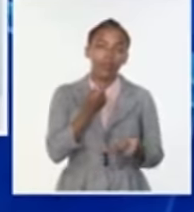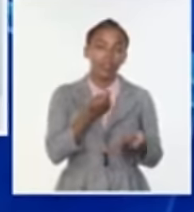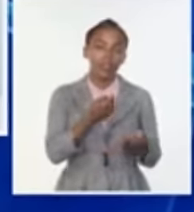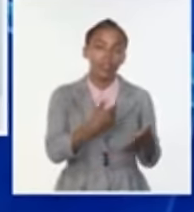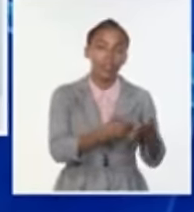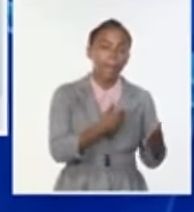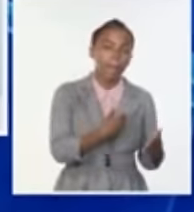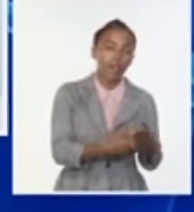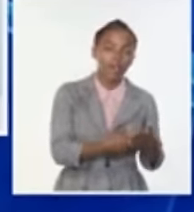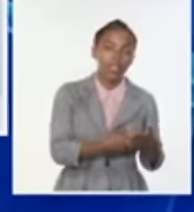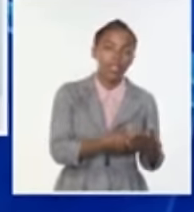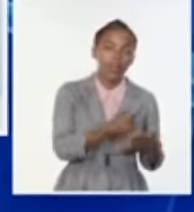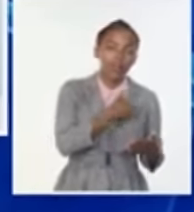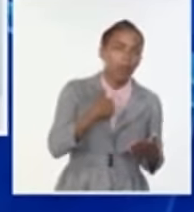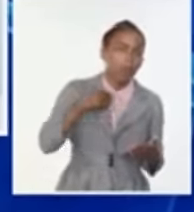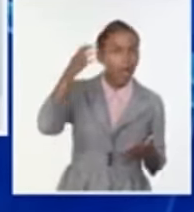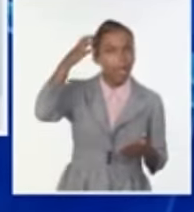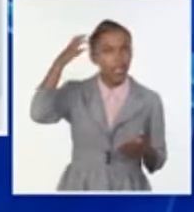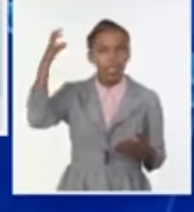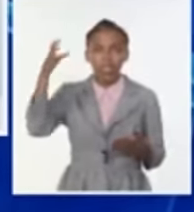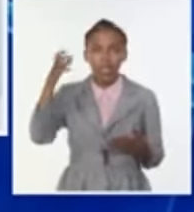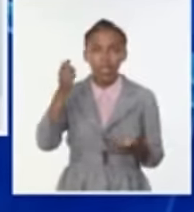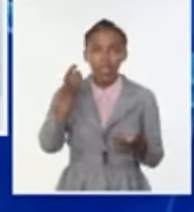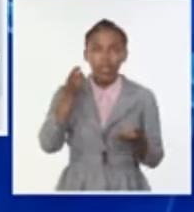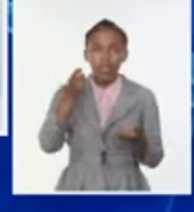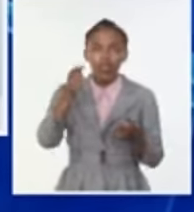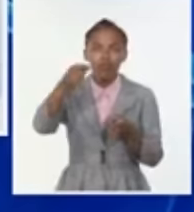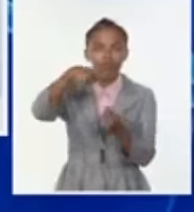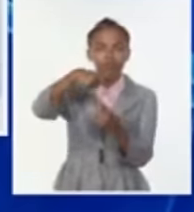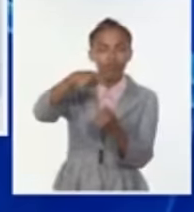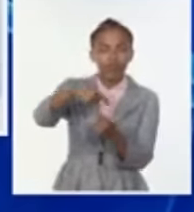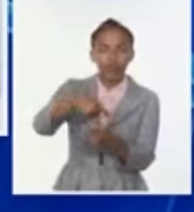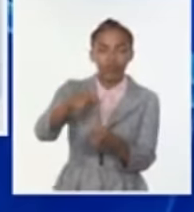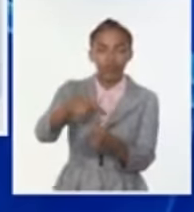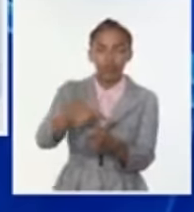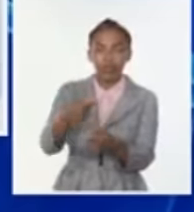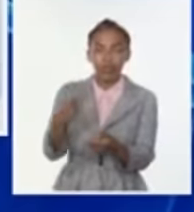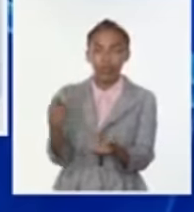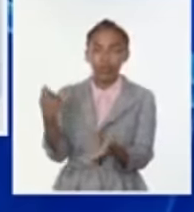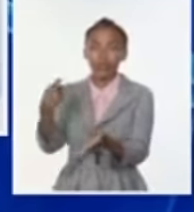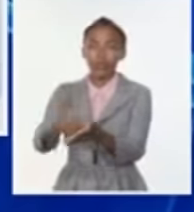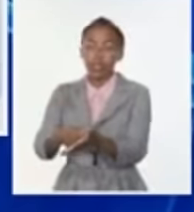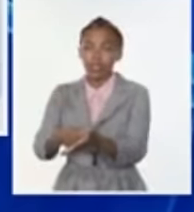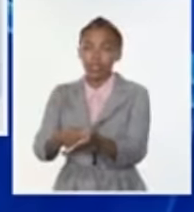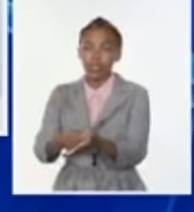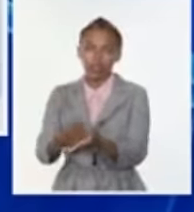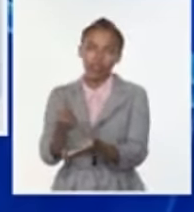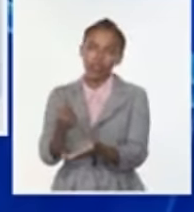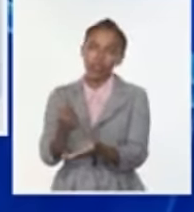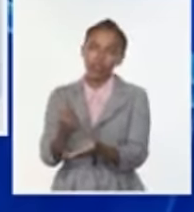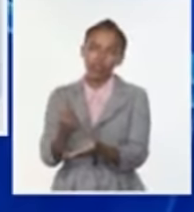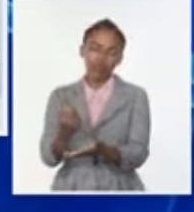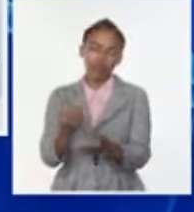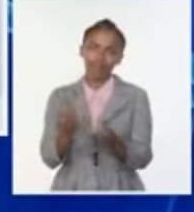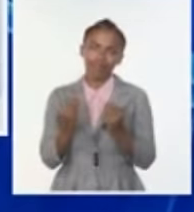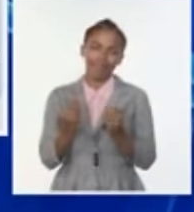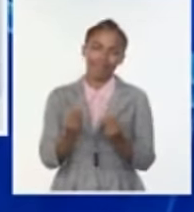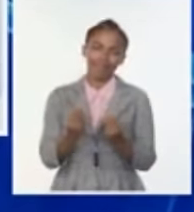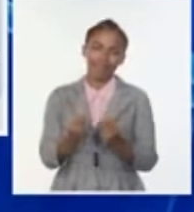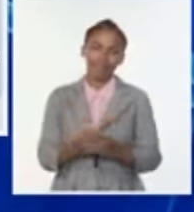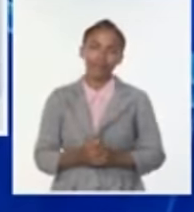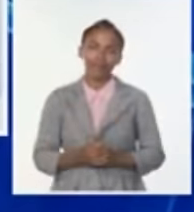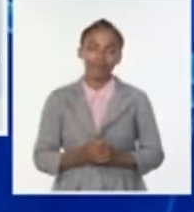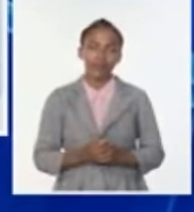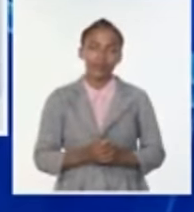sea privada o sea estatal, a una cuenta personal? Eso, el banco tiene que ocuparse de eso. Realizar acciones de